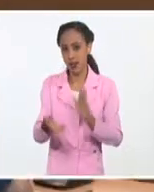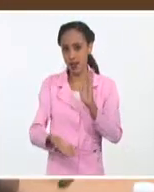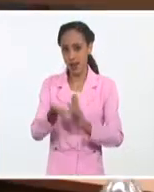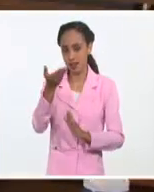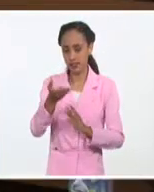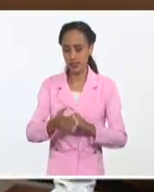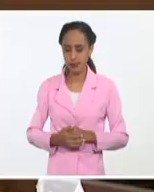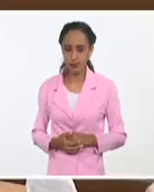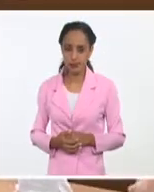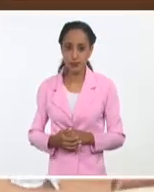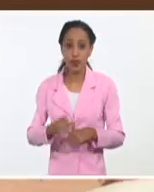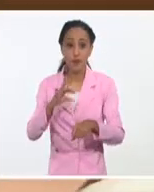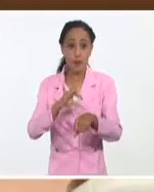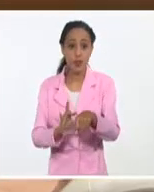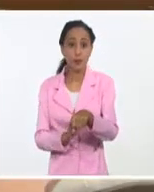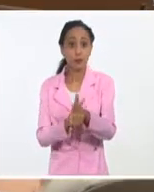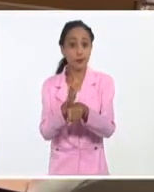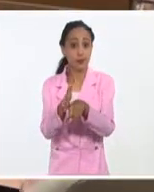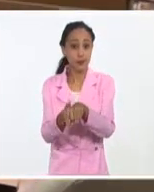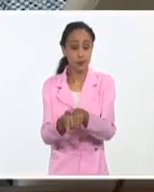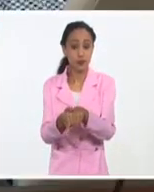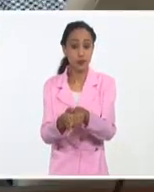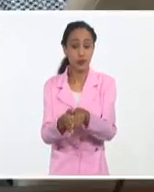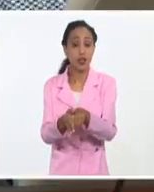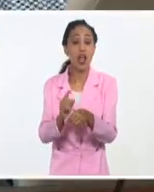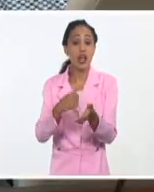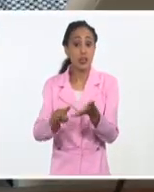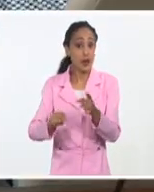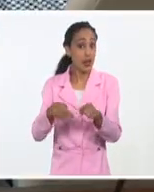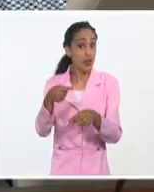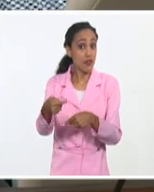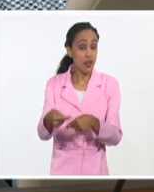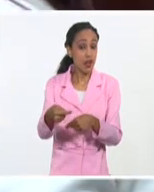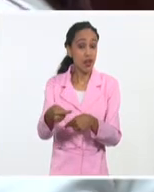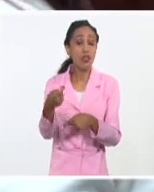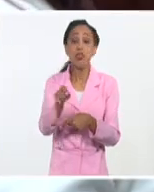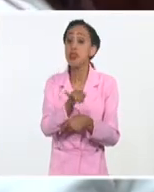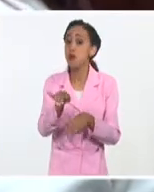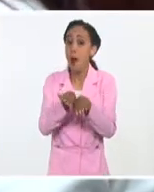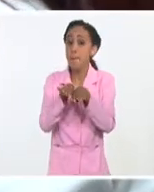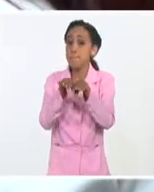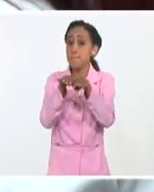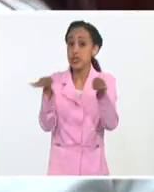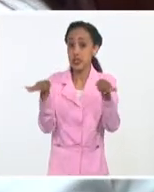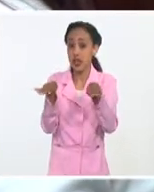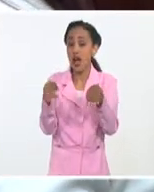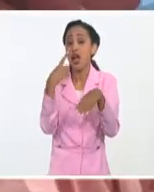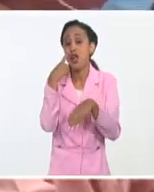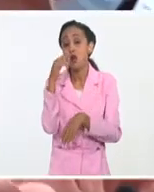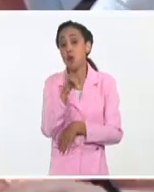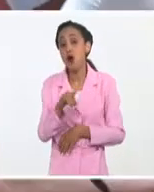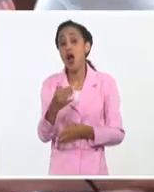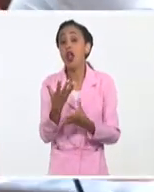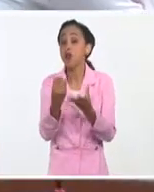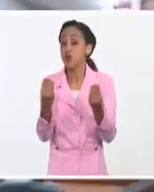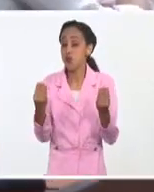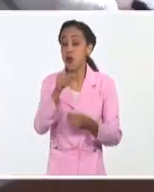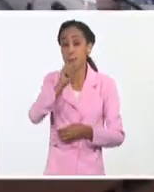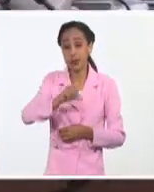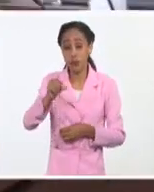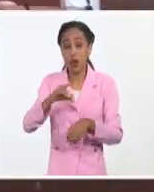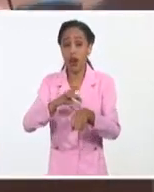La epidemia de COVID-19 debe mantener la próxima semana un comportamiento de meseta, caracterizado por cifras elevadas de contagios diarios y de